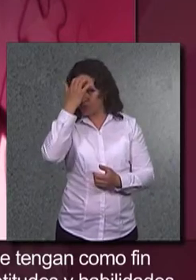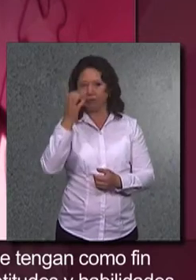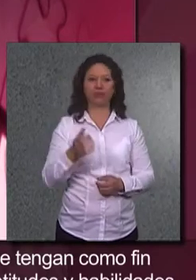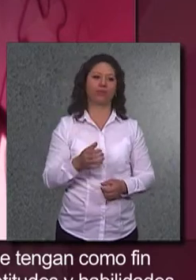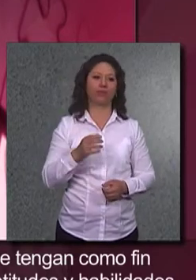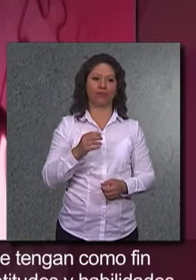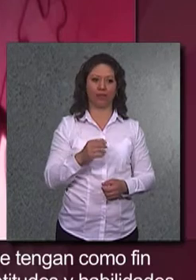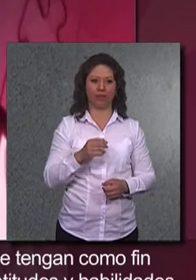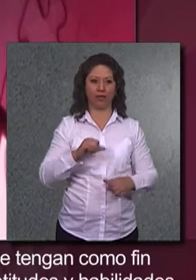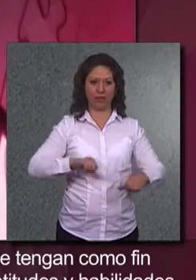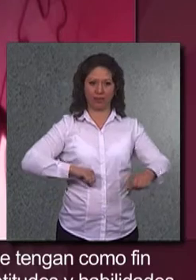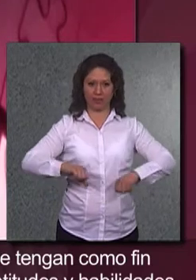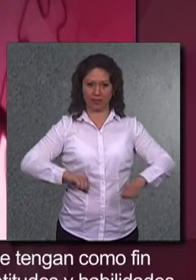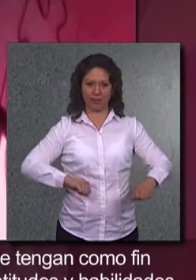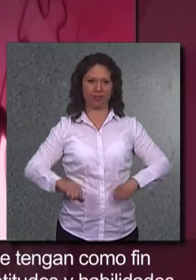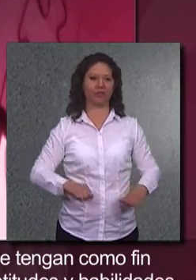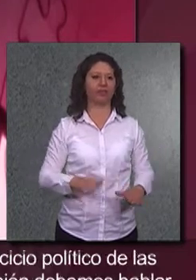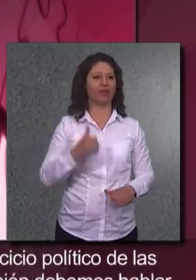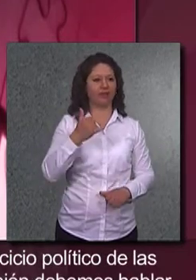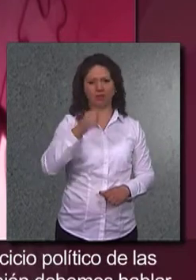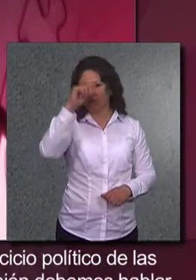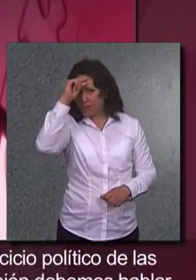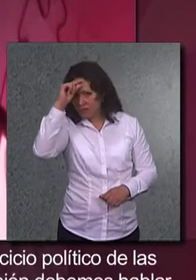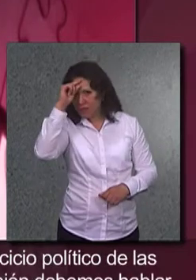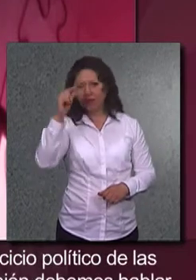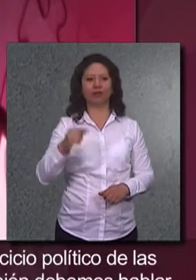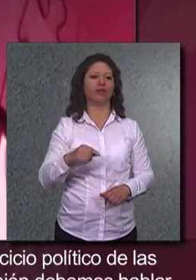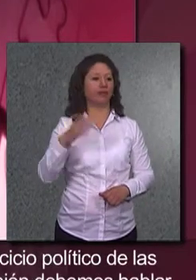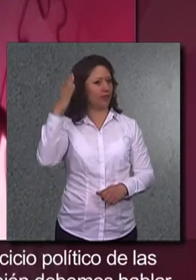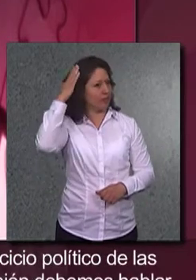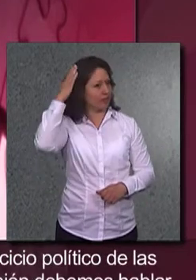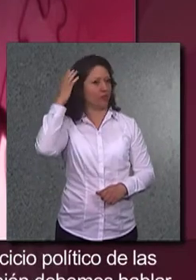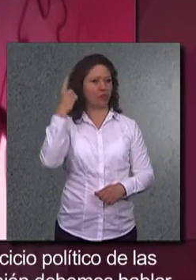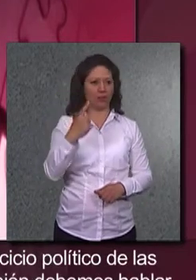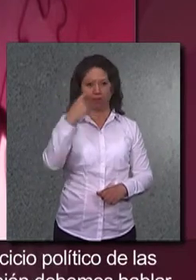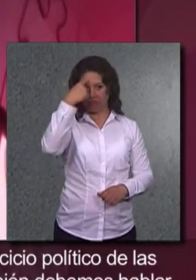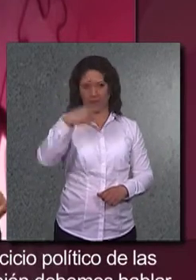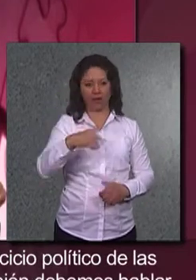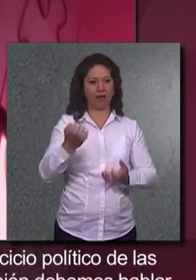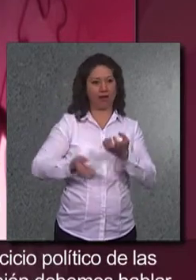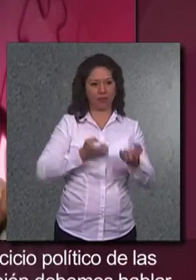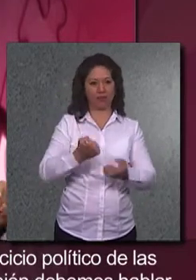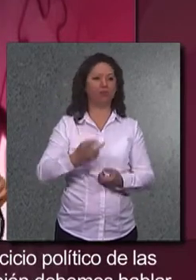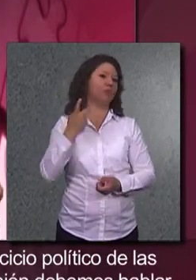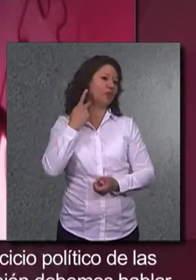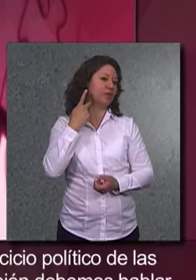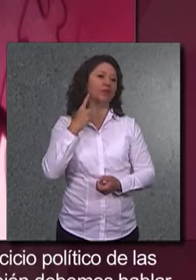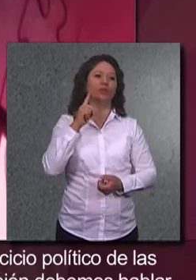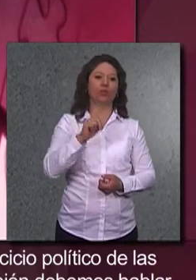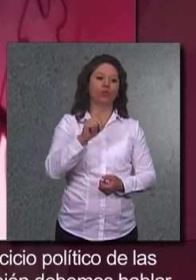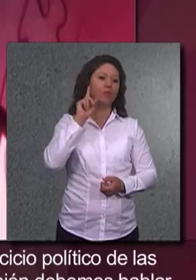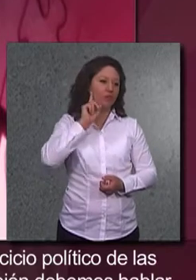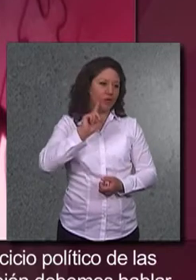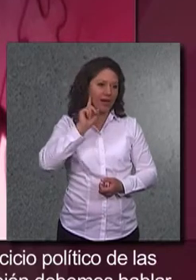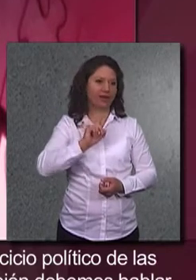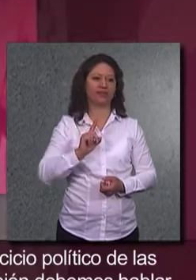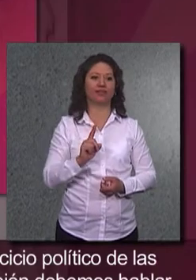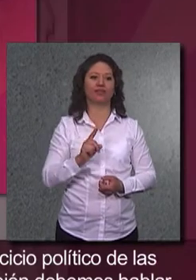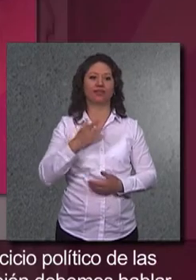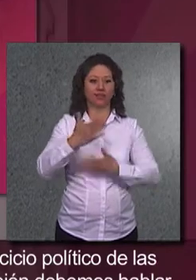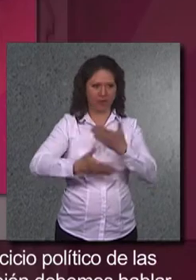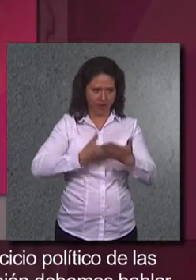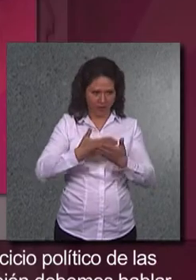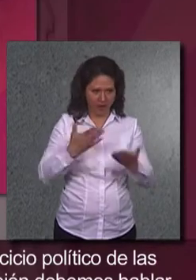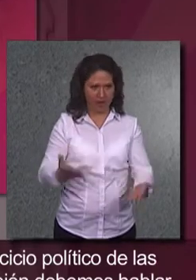aptitudes y habilidades de liderazgo para el ejercicio político de las mujeres ahora bien